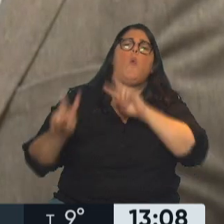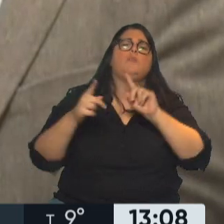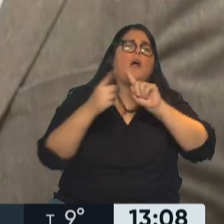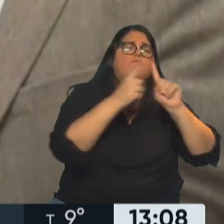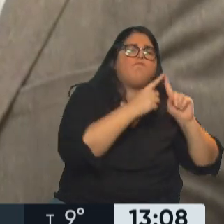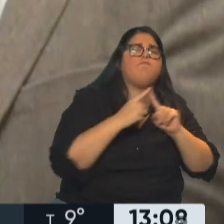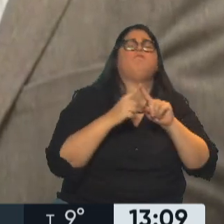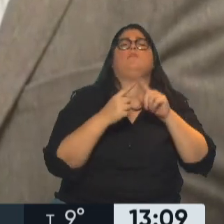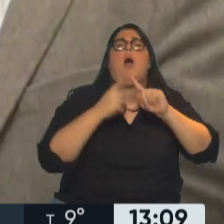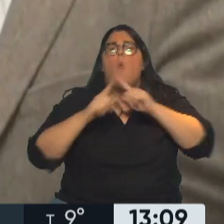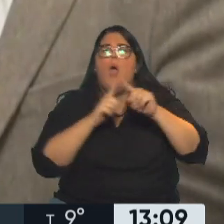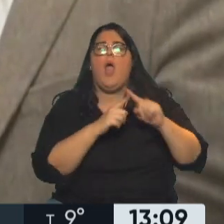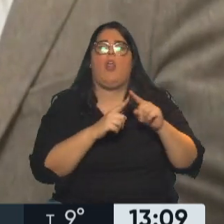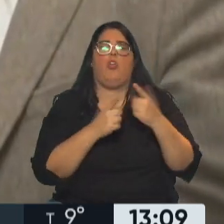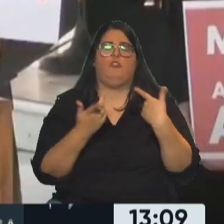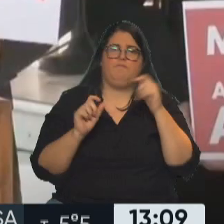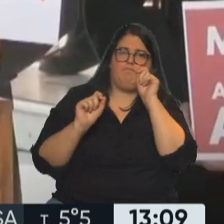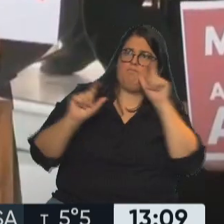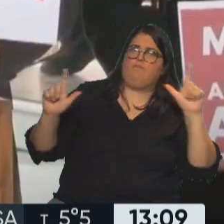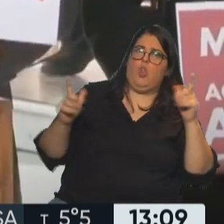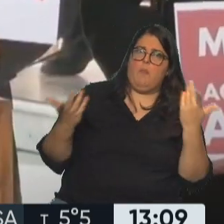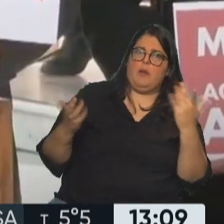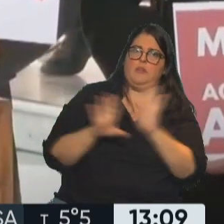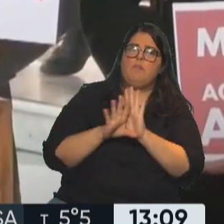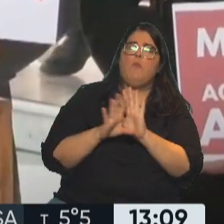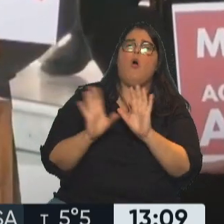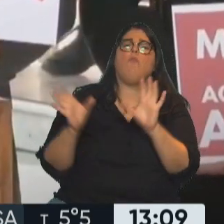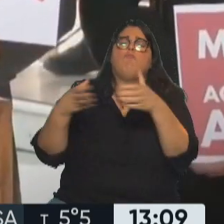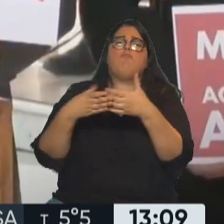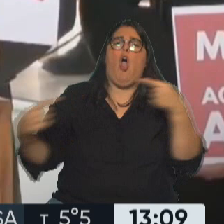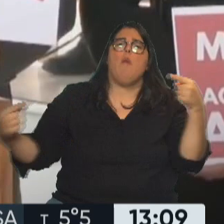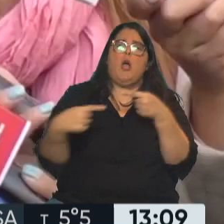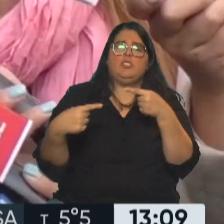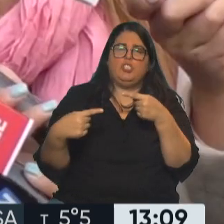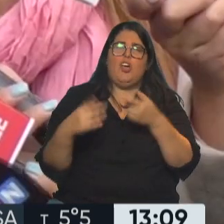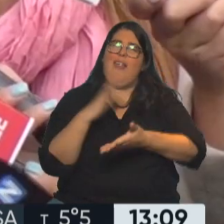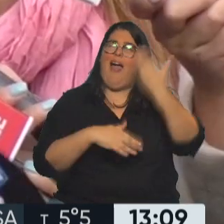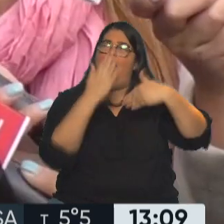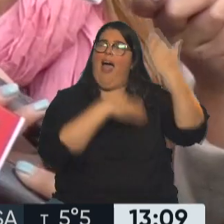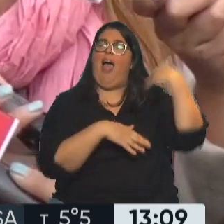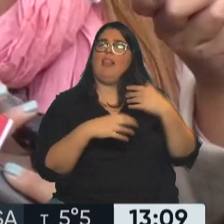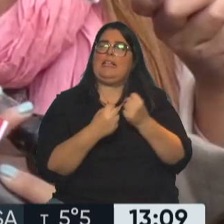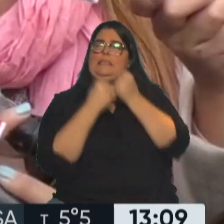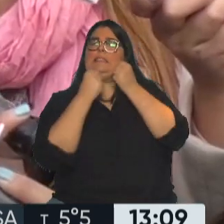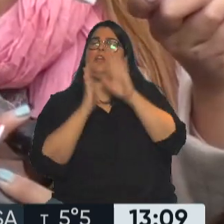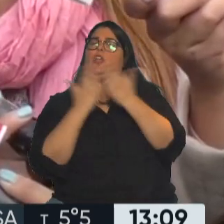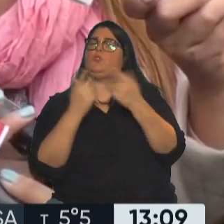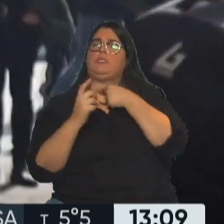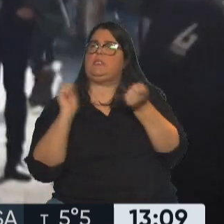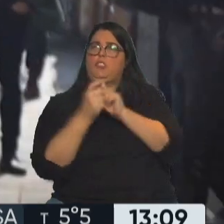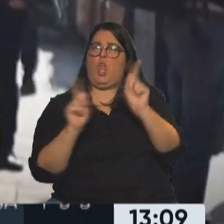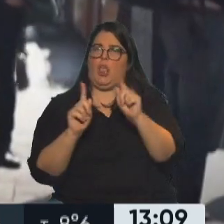posibilidad sorpresivamente aceptada con un compromiso público por la oposición de derecha renuente durante años a cambios